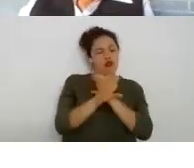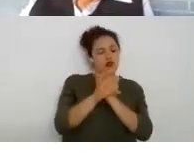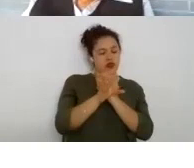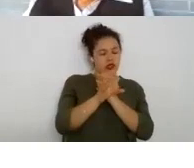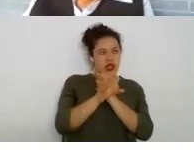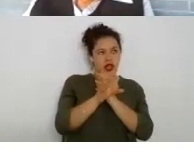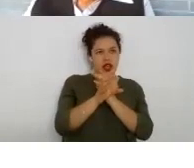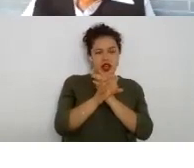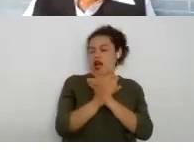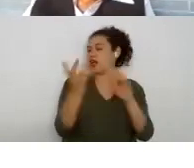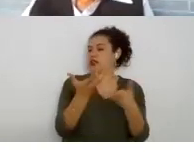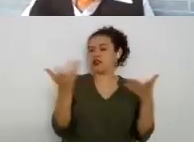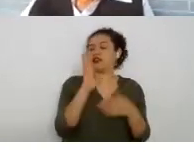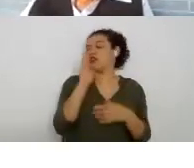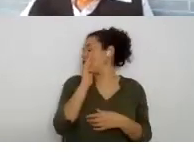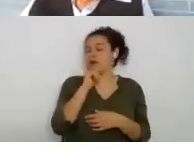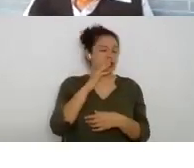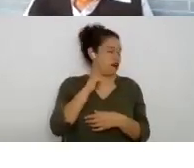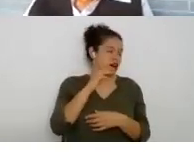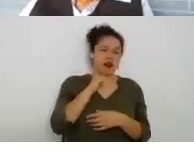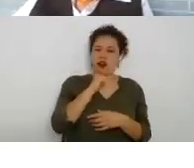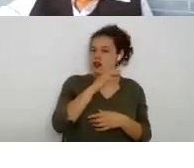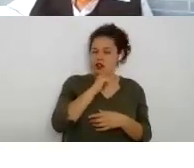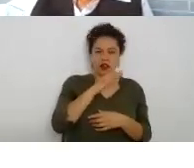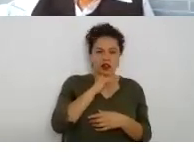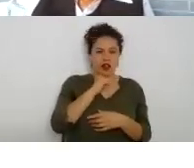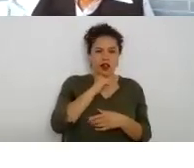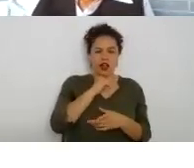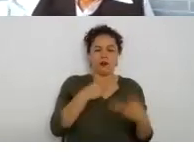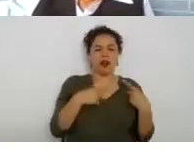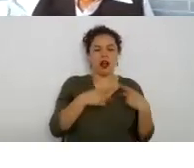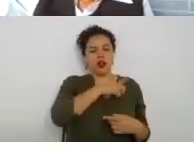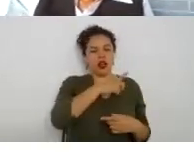hacer es lo que les comentaba. No podemos dejar sola a la víctima